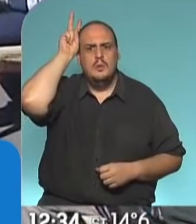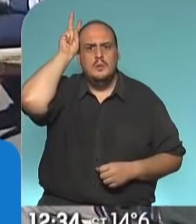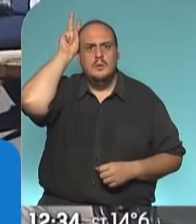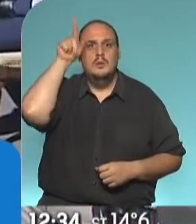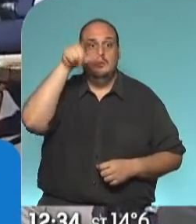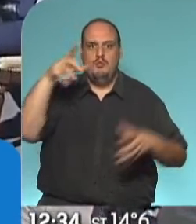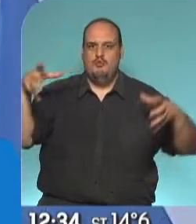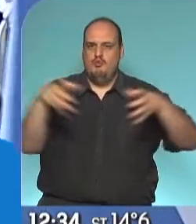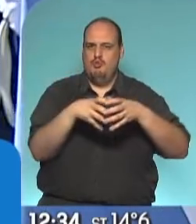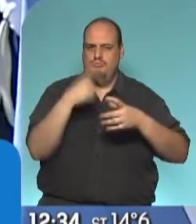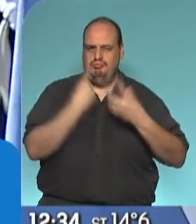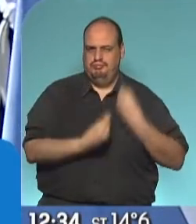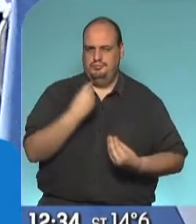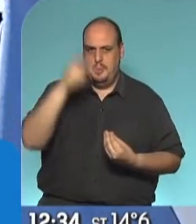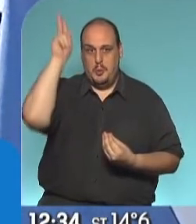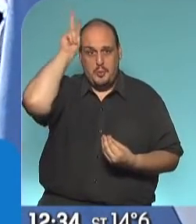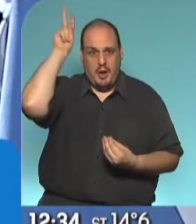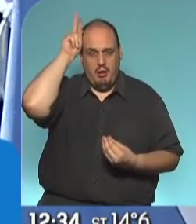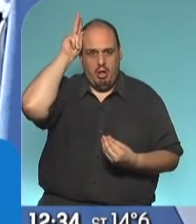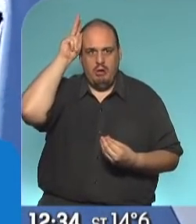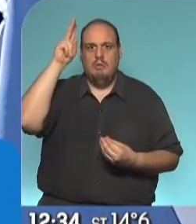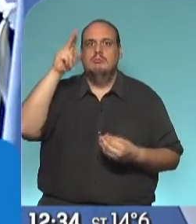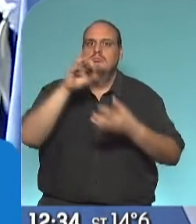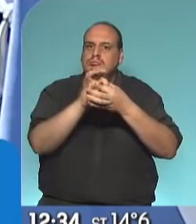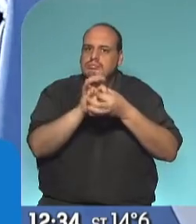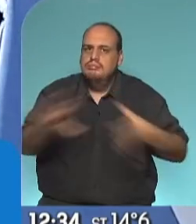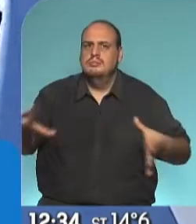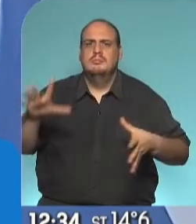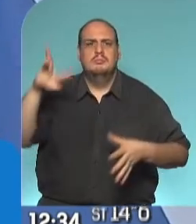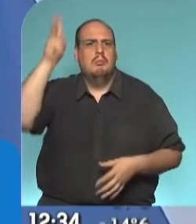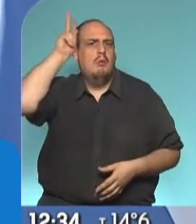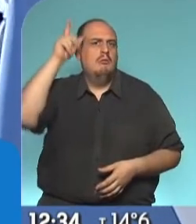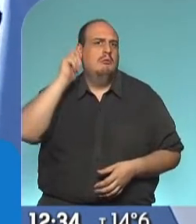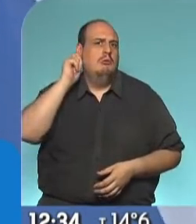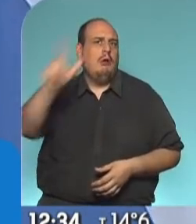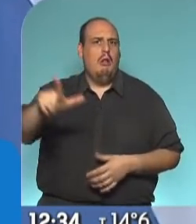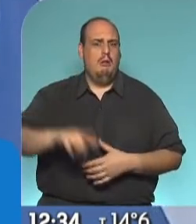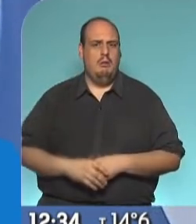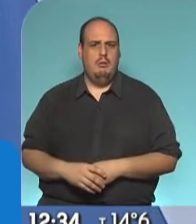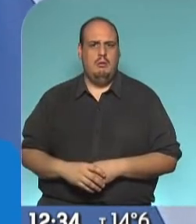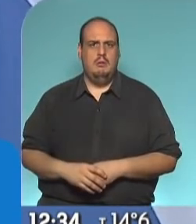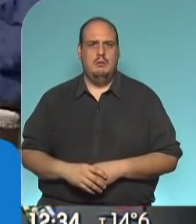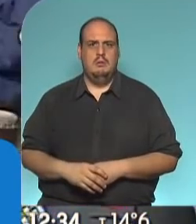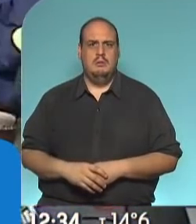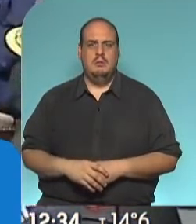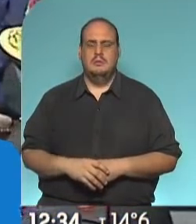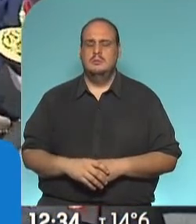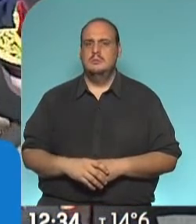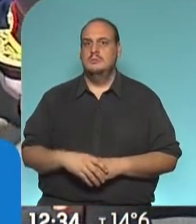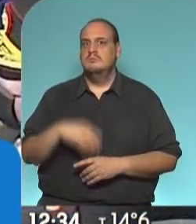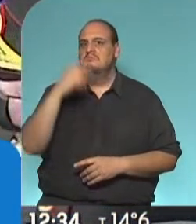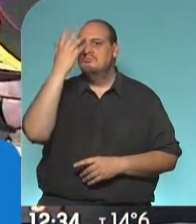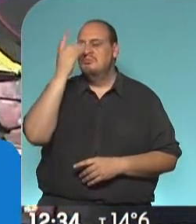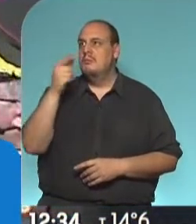con los peruanos, construyó la independencia de Perú. Y nunca aceptó